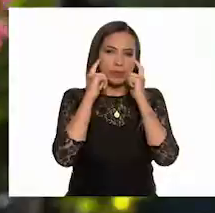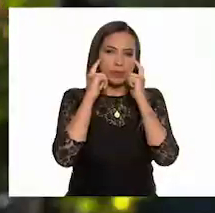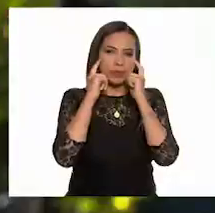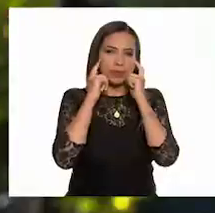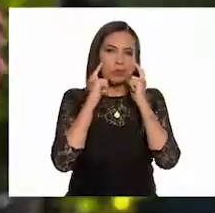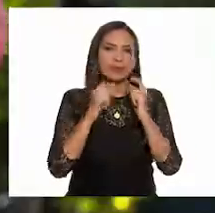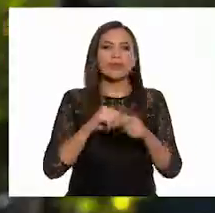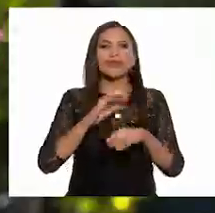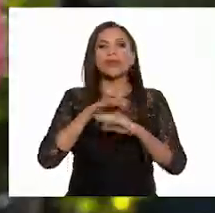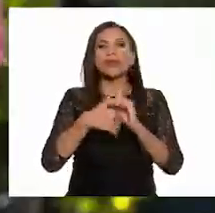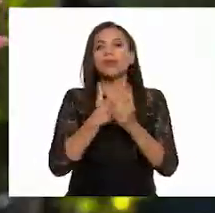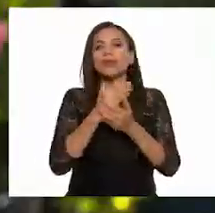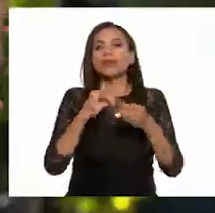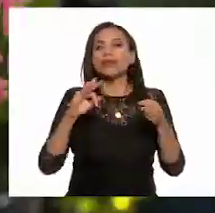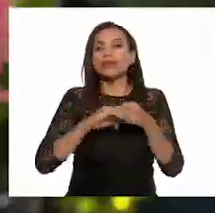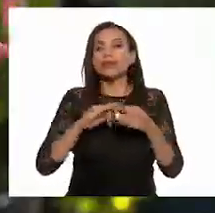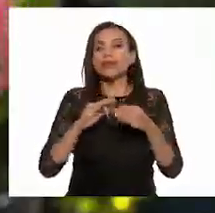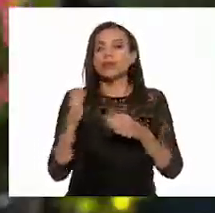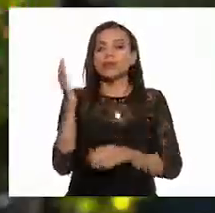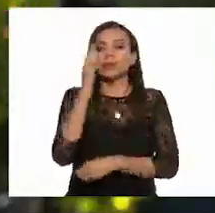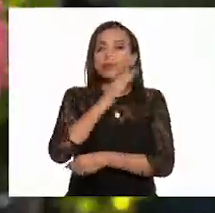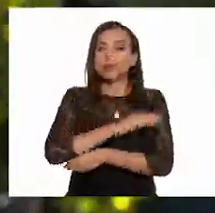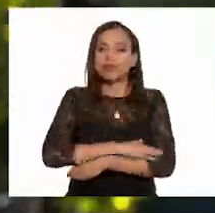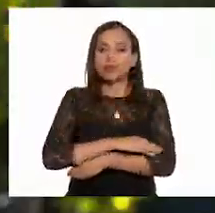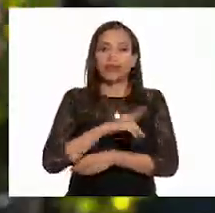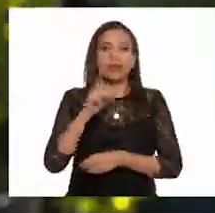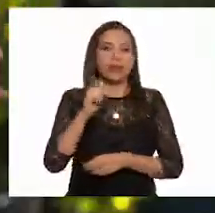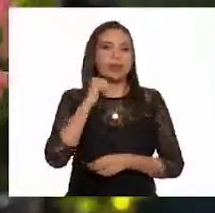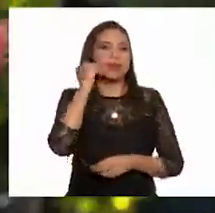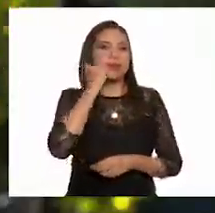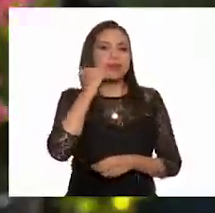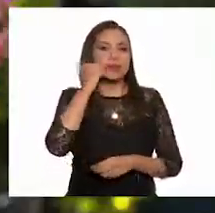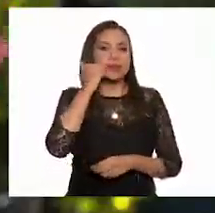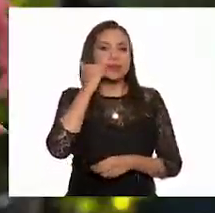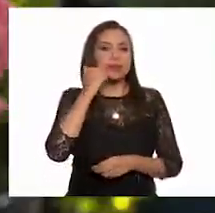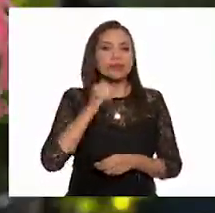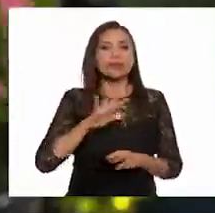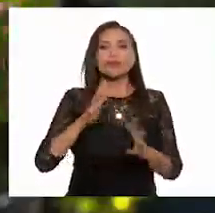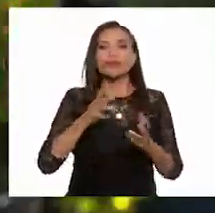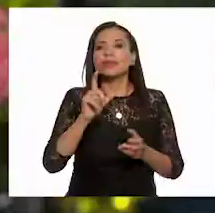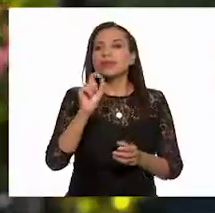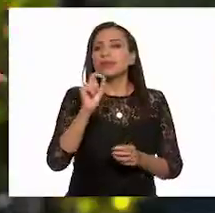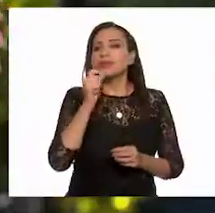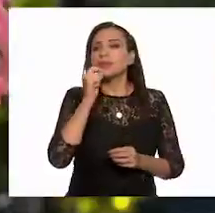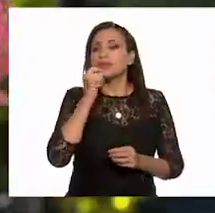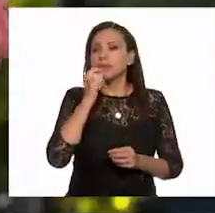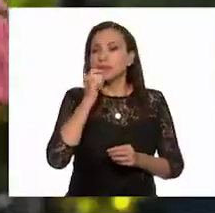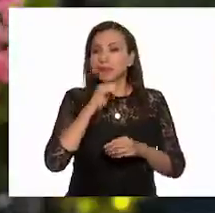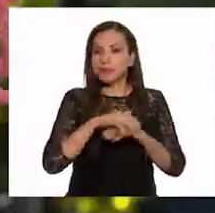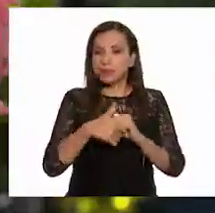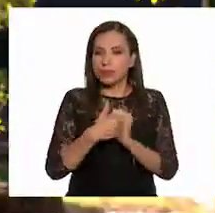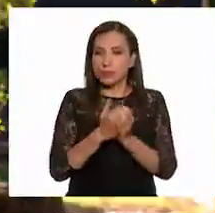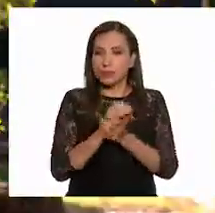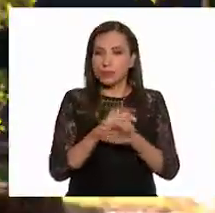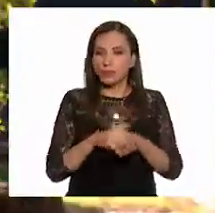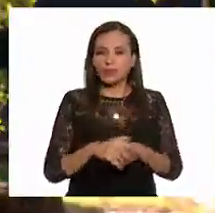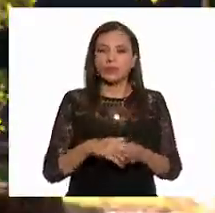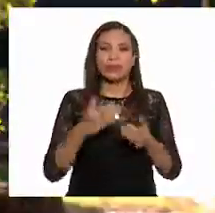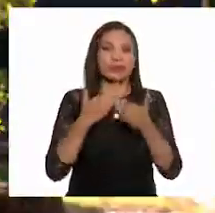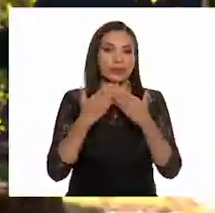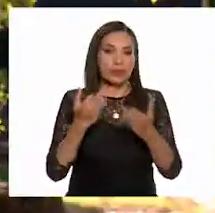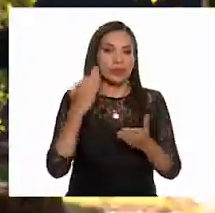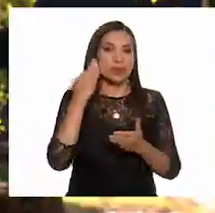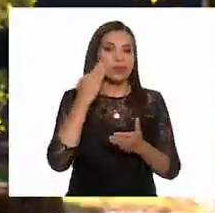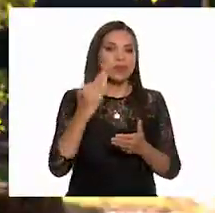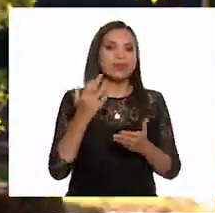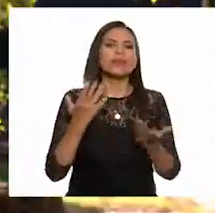cubrebocas. Lava tus manos frecuentemente con agua y con jabón por lo menos durante 20 segundos. Ahora